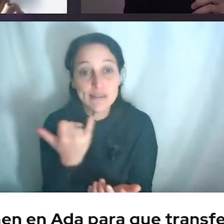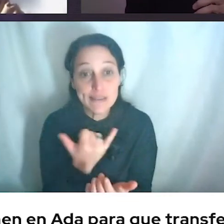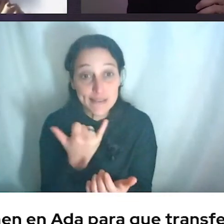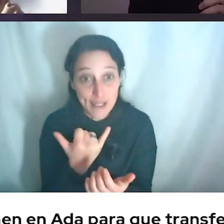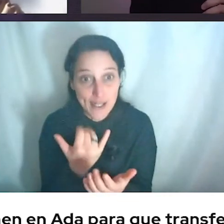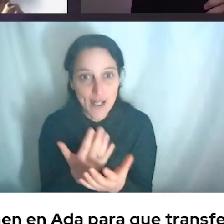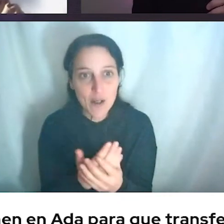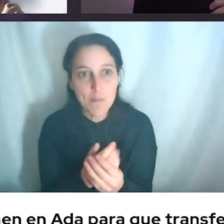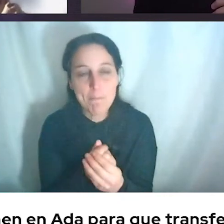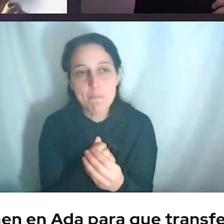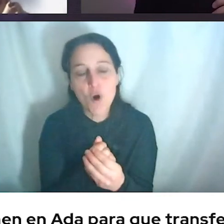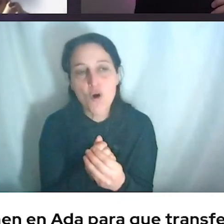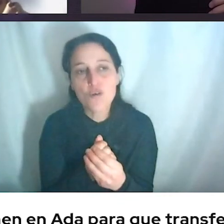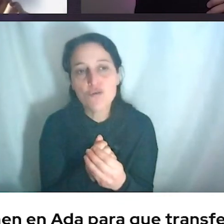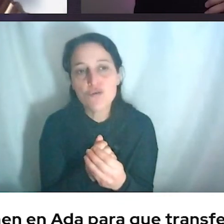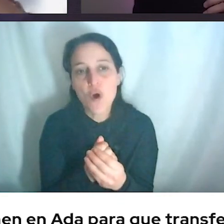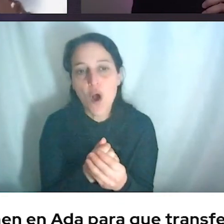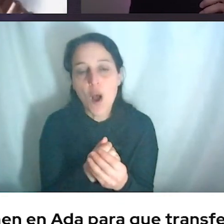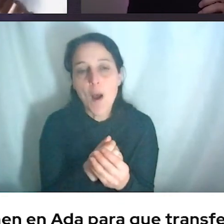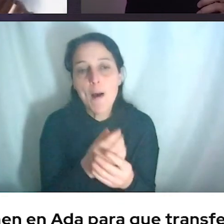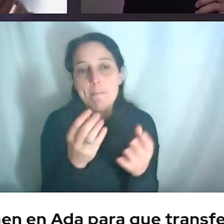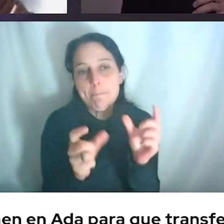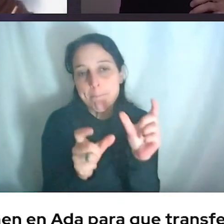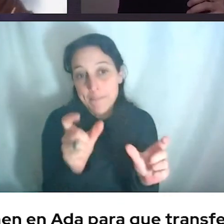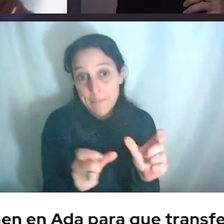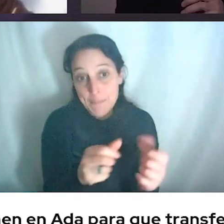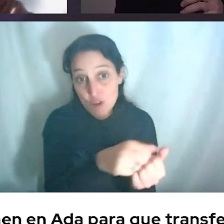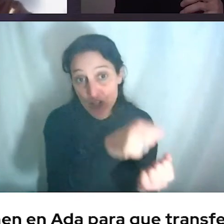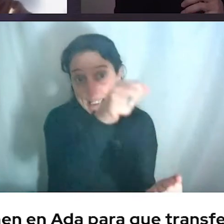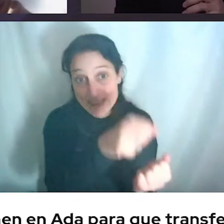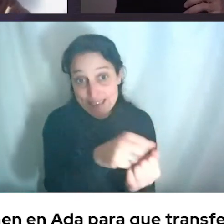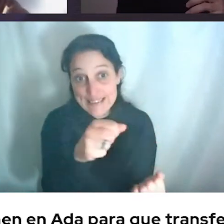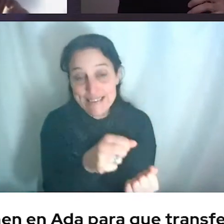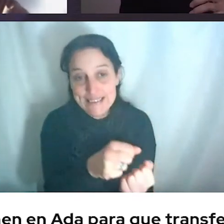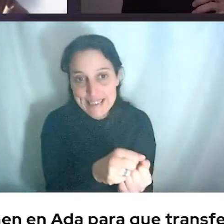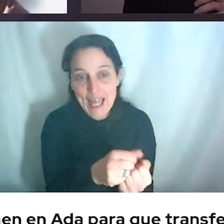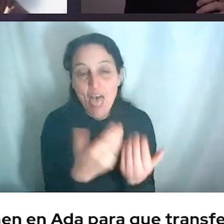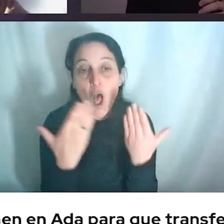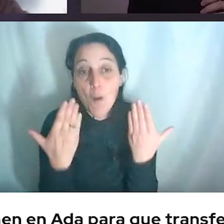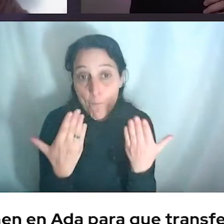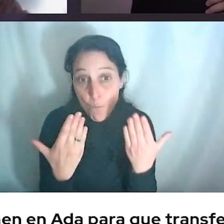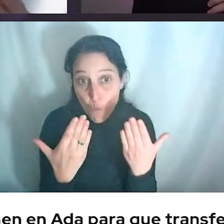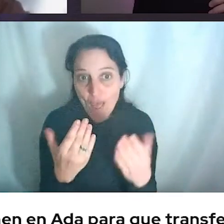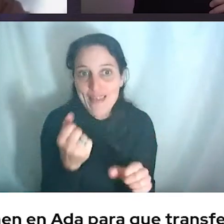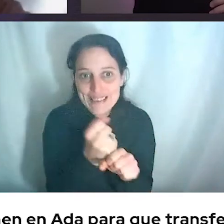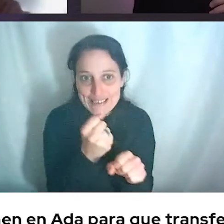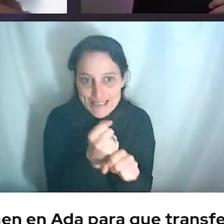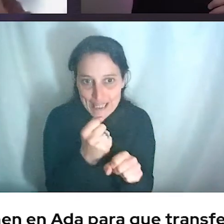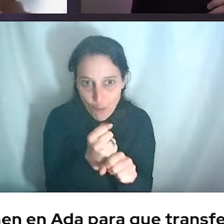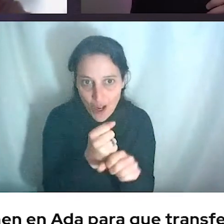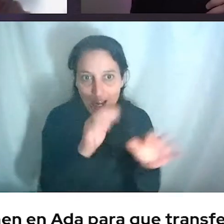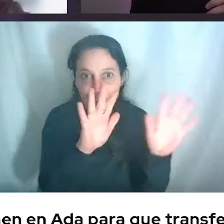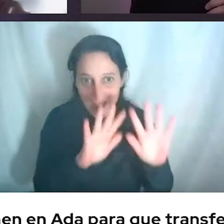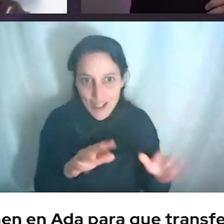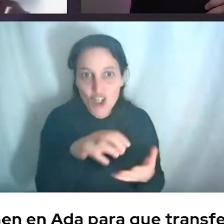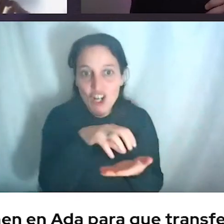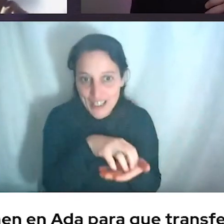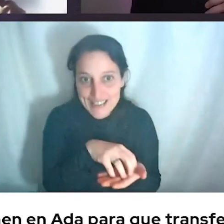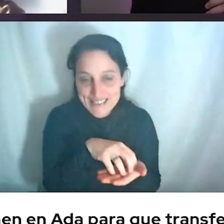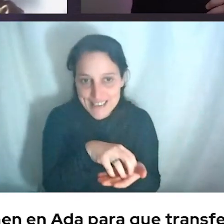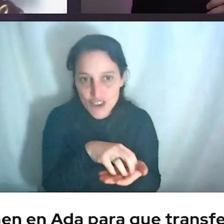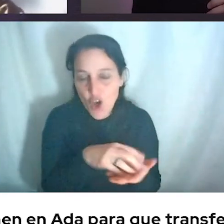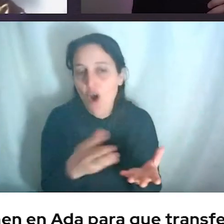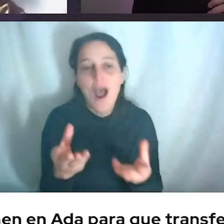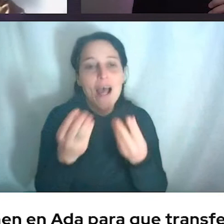nuestras egresadas de entrar y trabajar en ADA como ayudantes o teacher assistants, en algunas lugares se dice